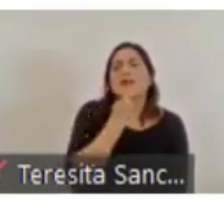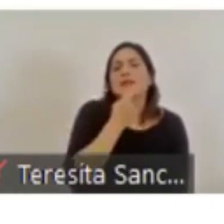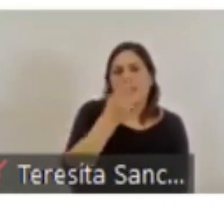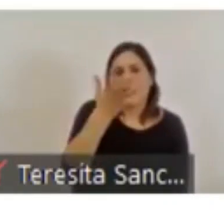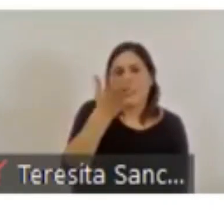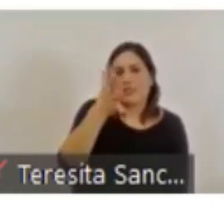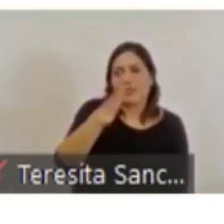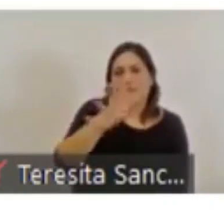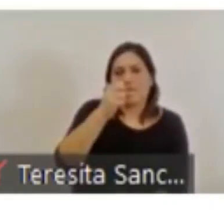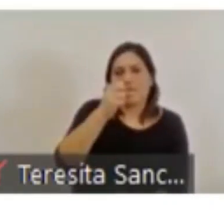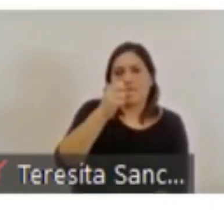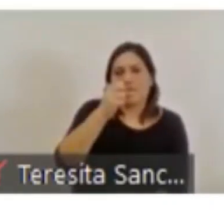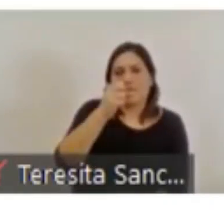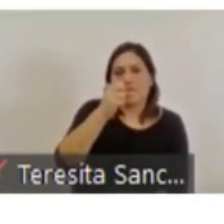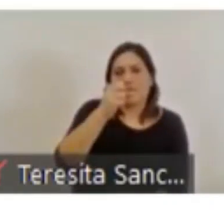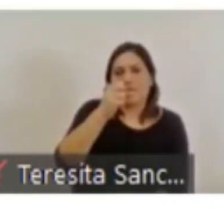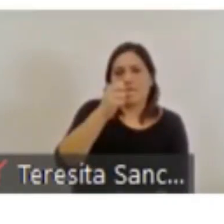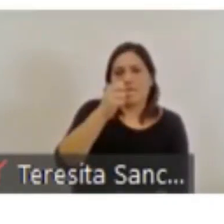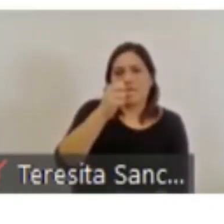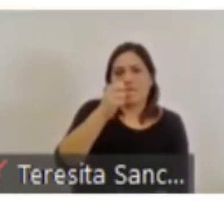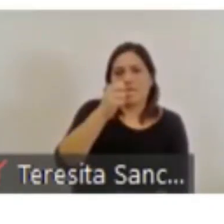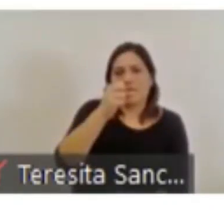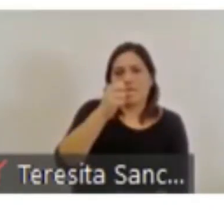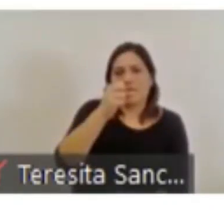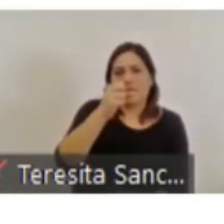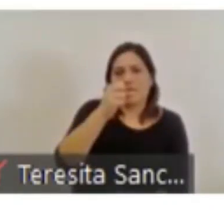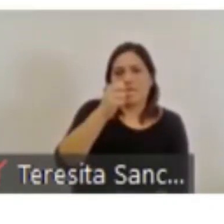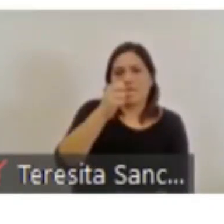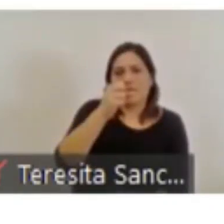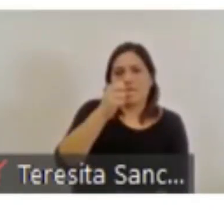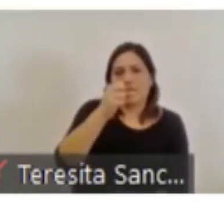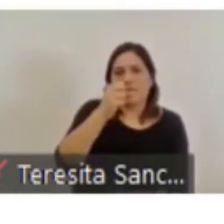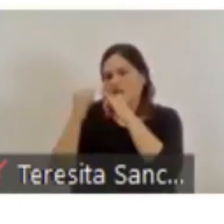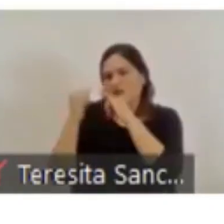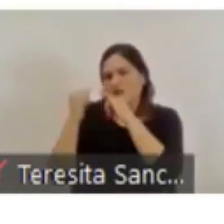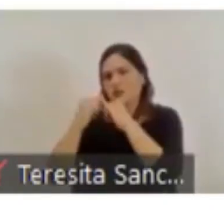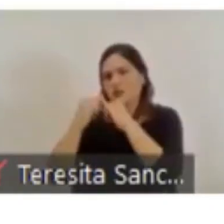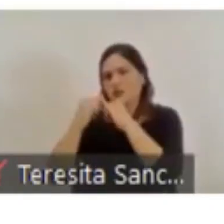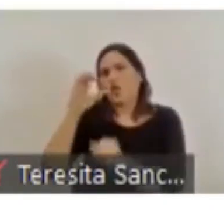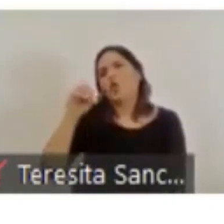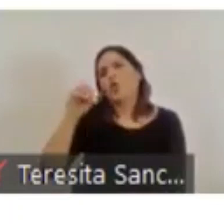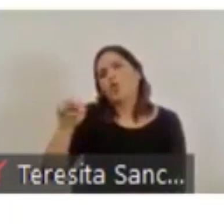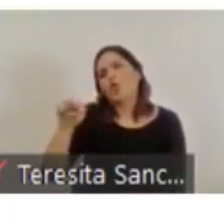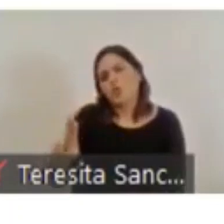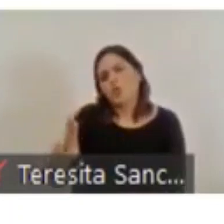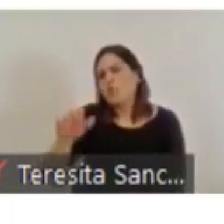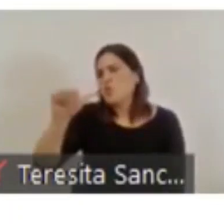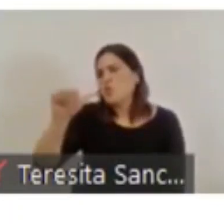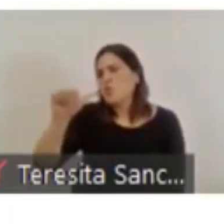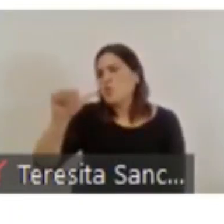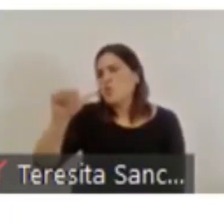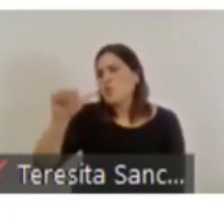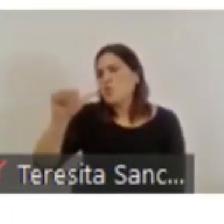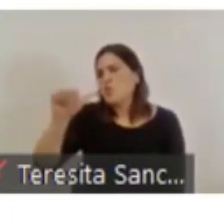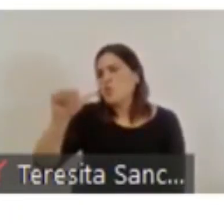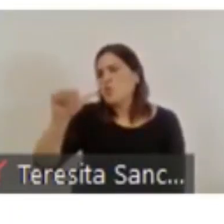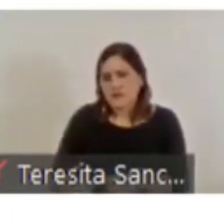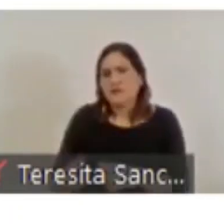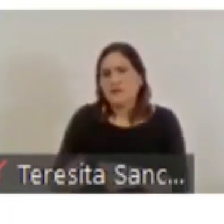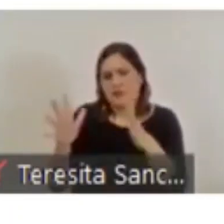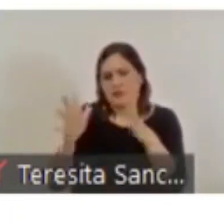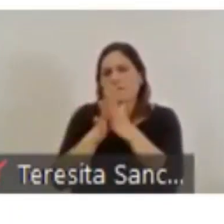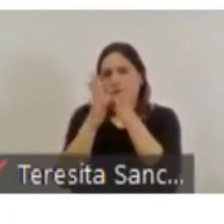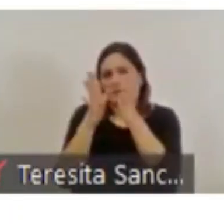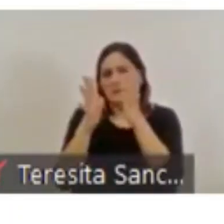está participando directamente con auspicio de la ONU y bueno, de muchas empresas que están participando,